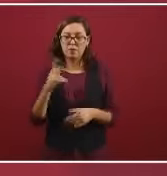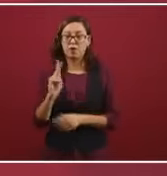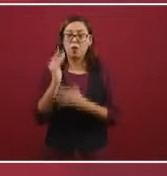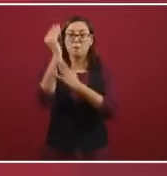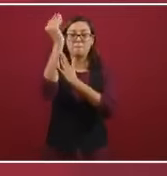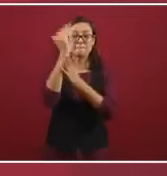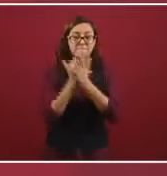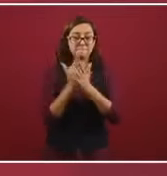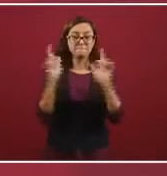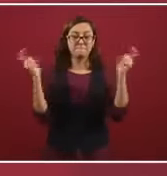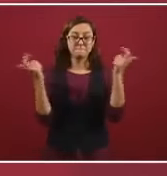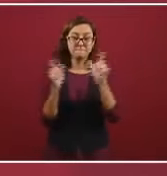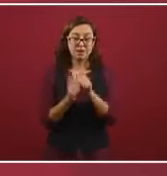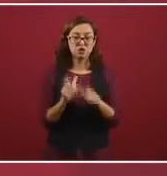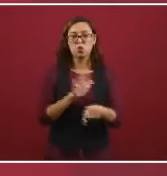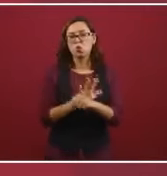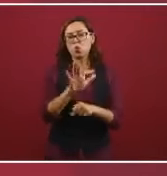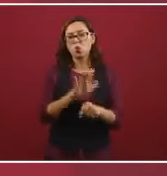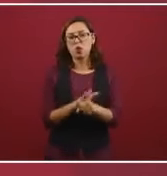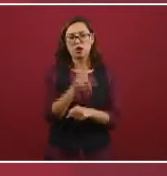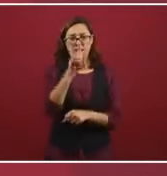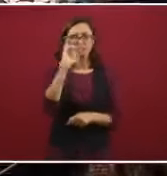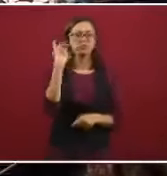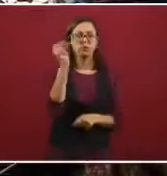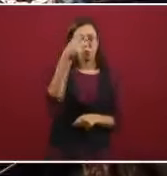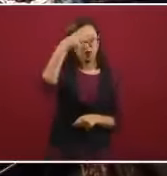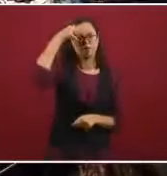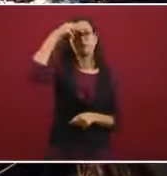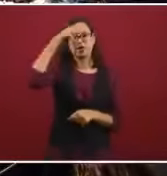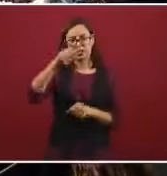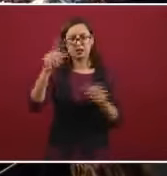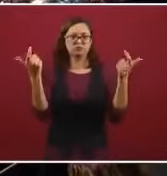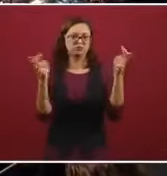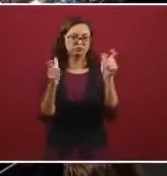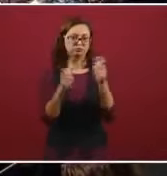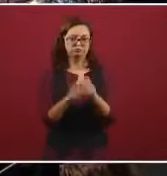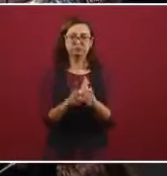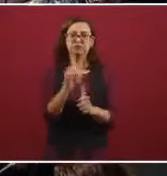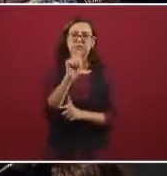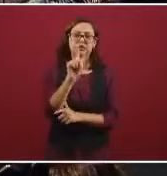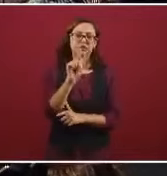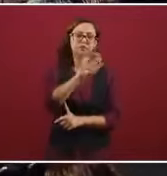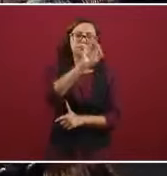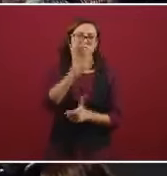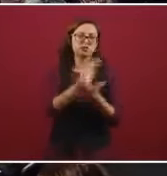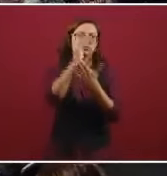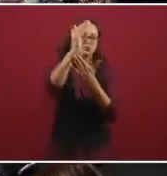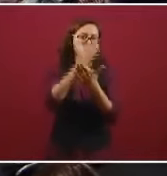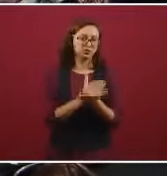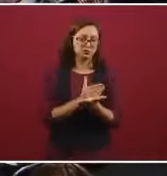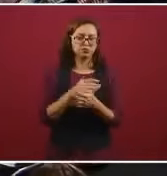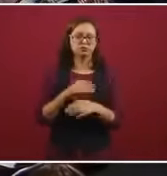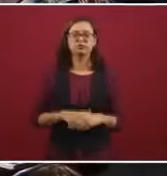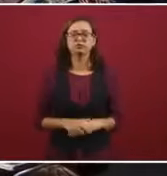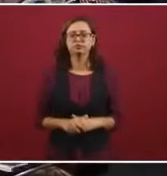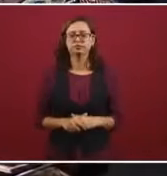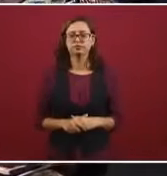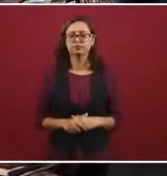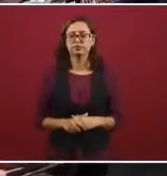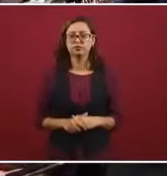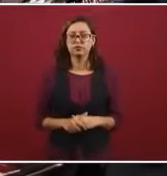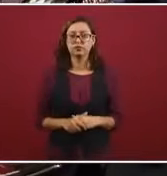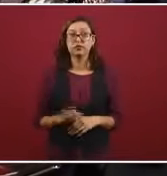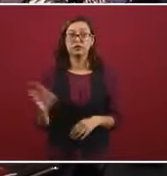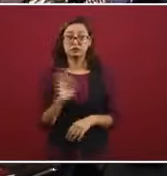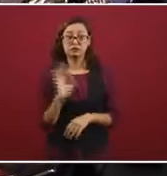Tijuana-Mexicali. Probablemente ahí estemos arriba o muy cerca del 70% de reducción. Quizás hasta más,